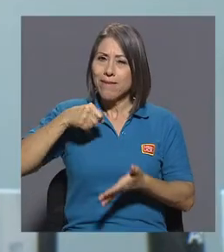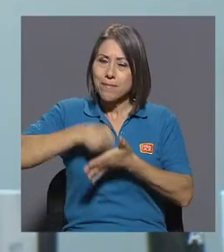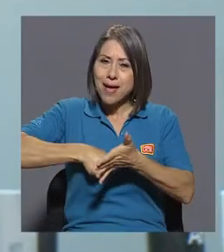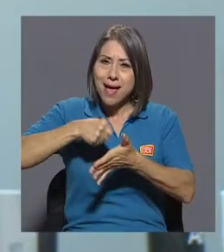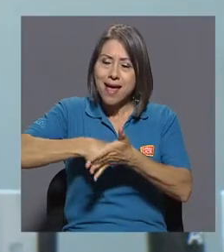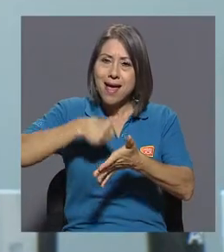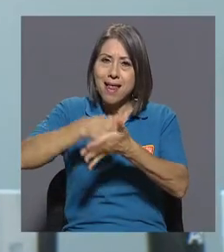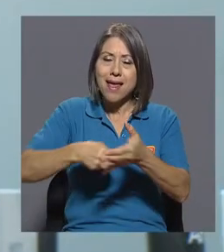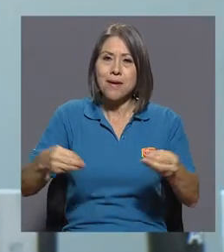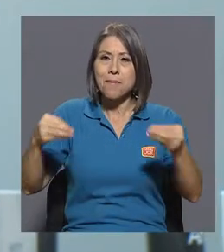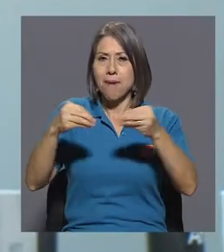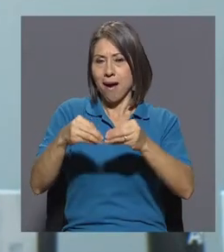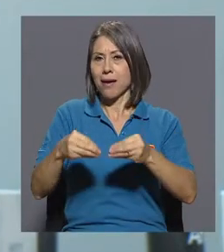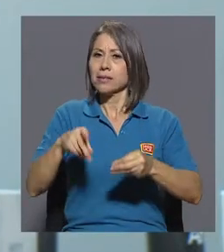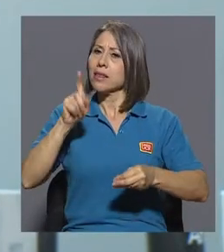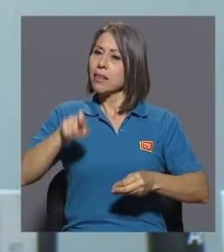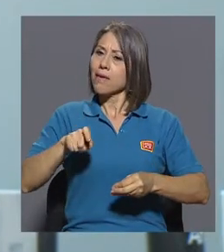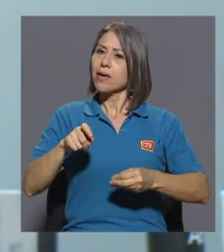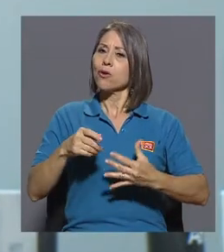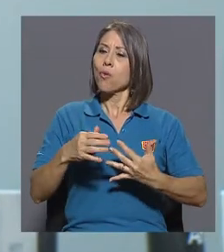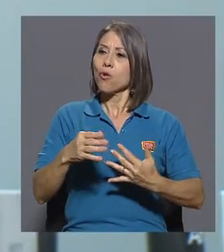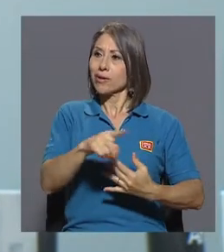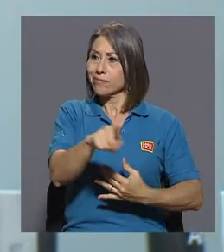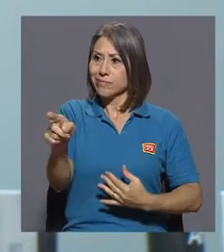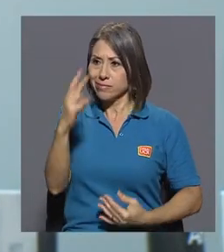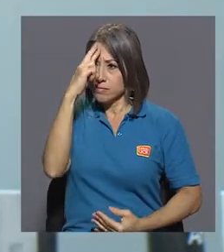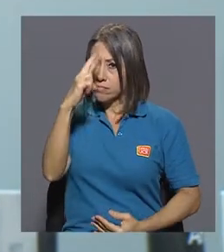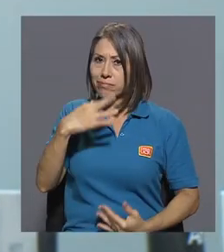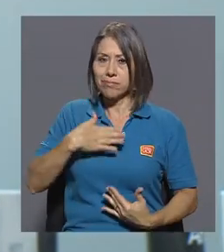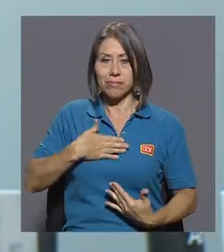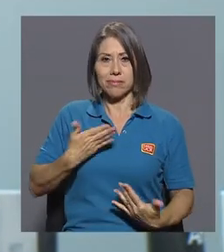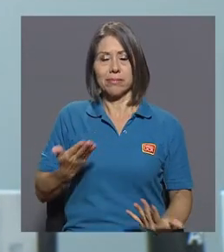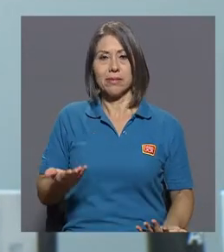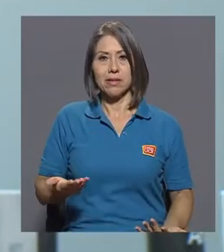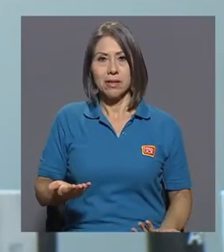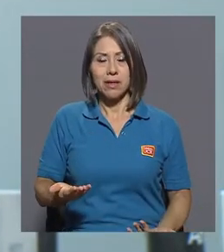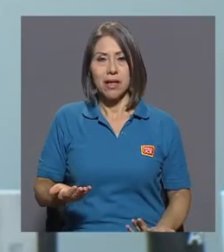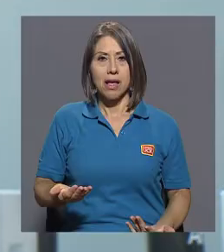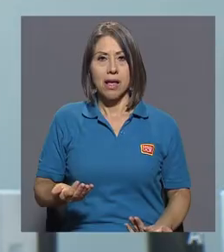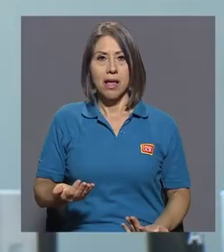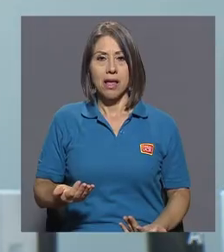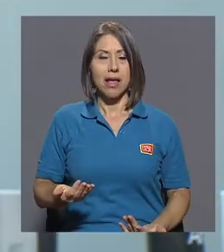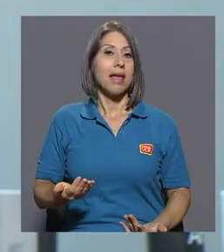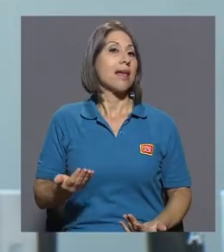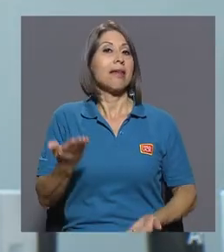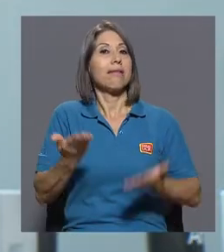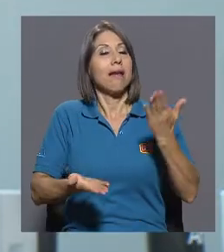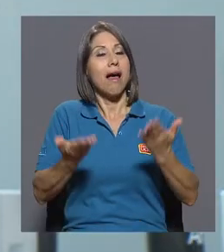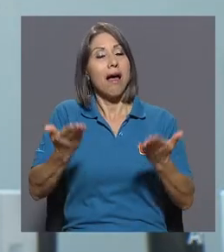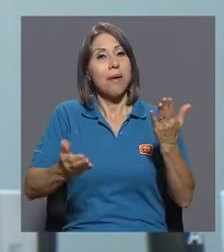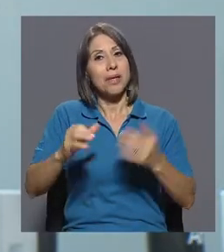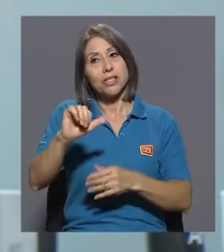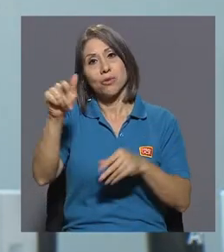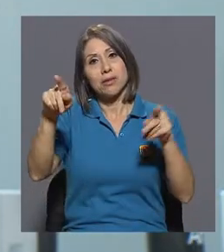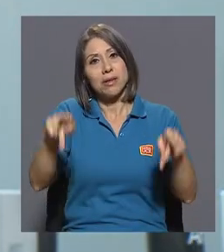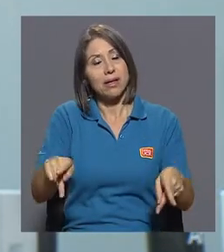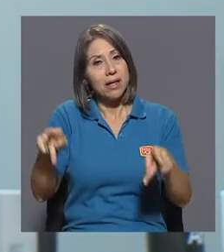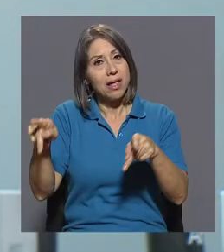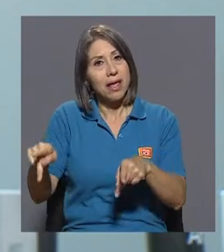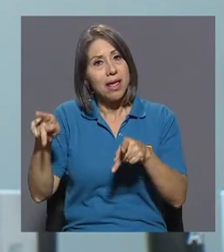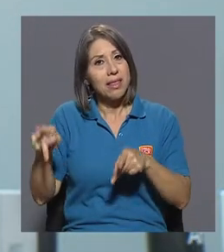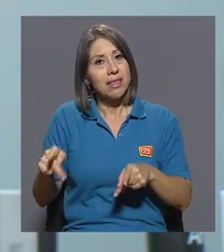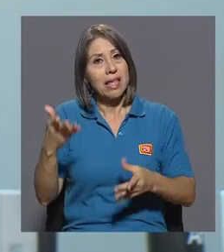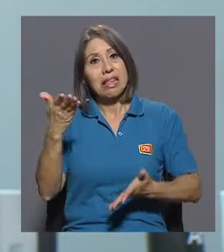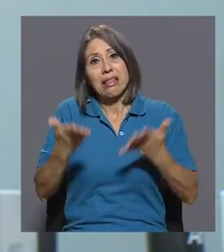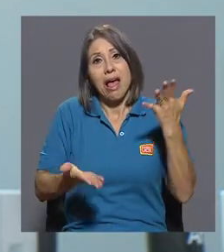pelear un poquito más, darse a respetar un poquito más. que tal vez otra gente, que tal vez tengan otras